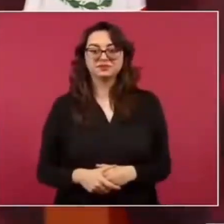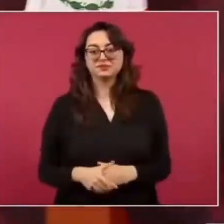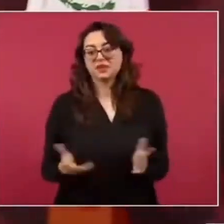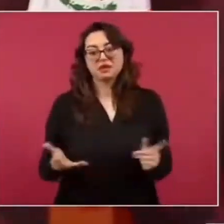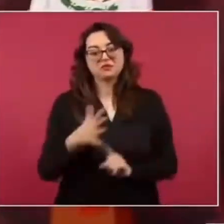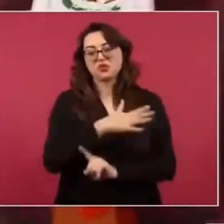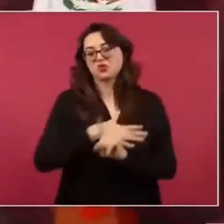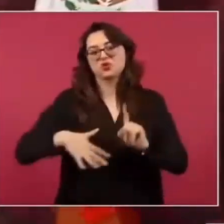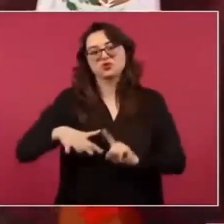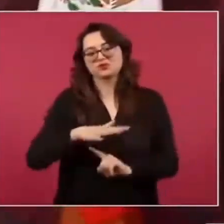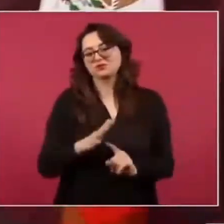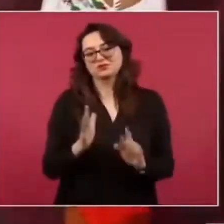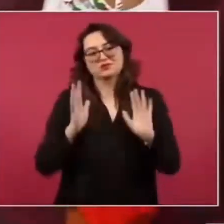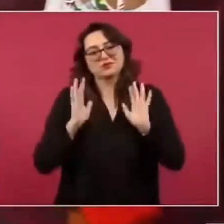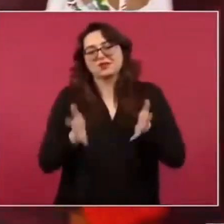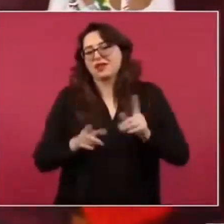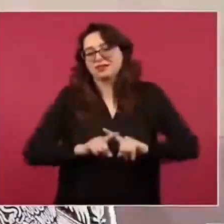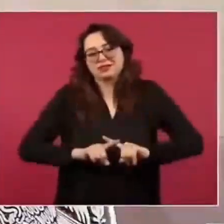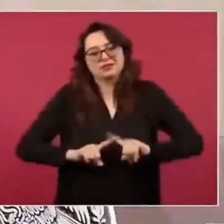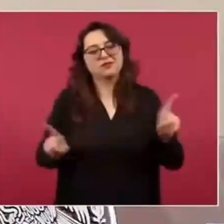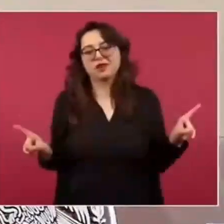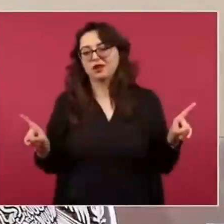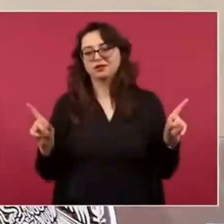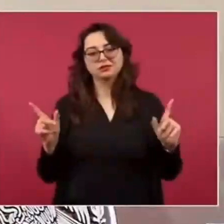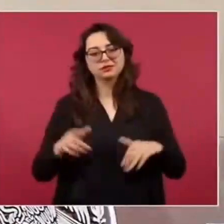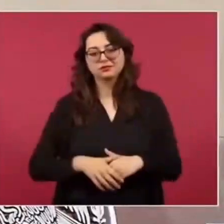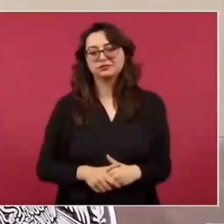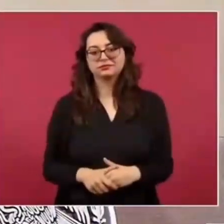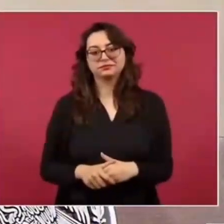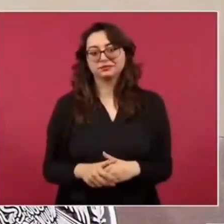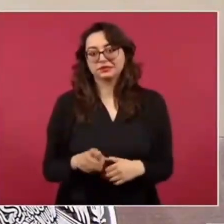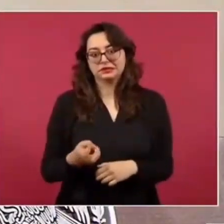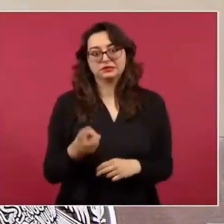Es un asunto de geopolítica.